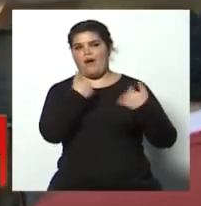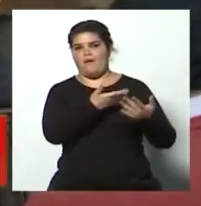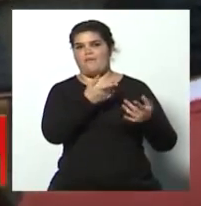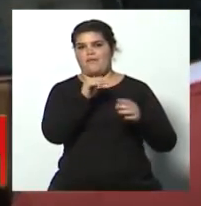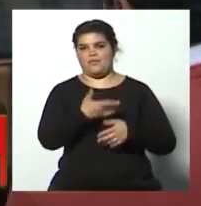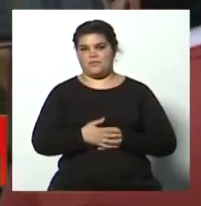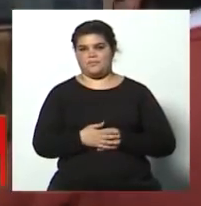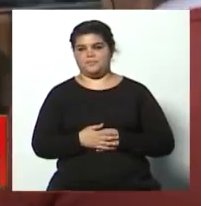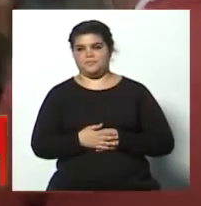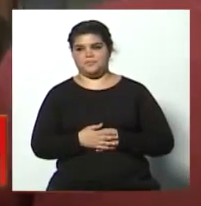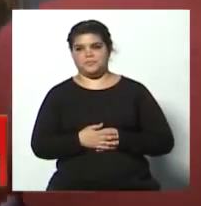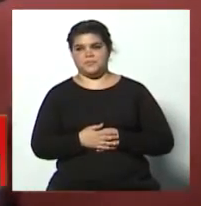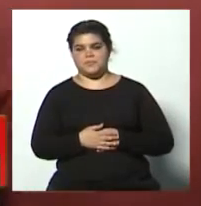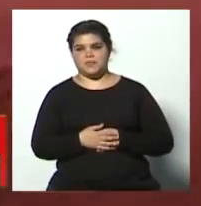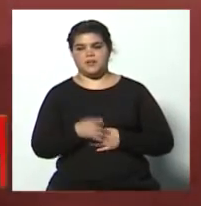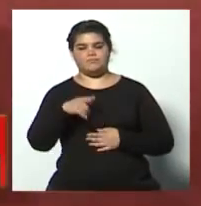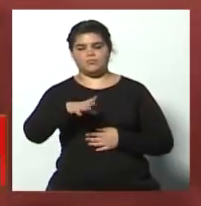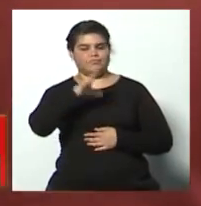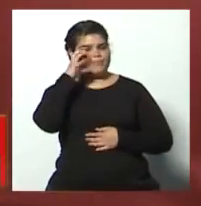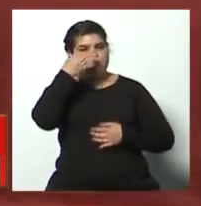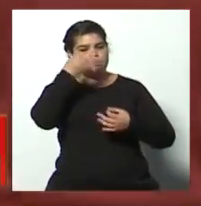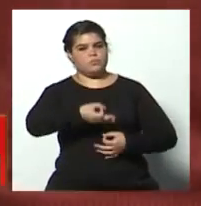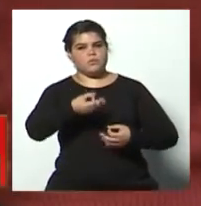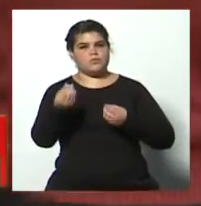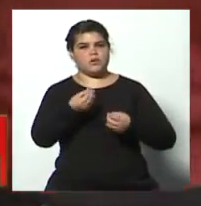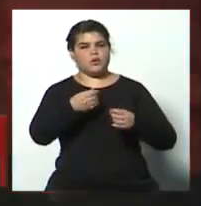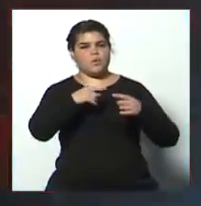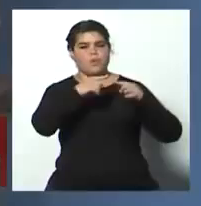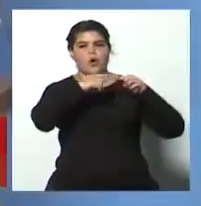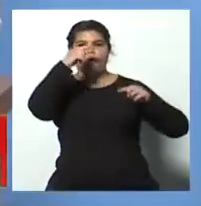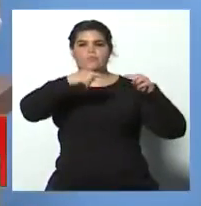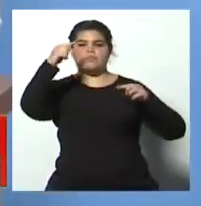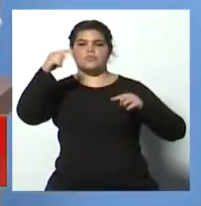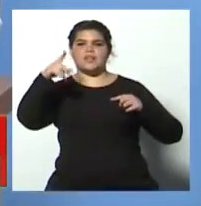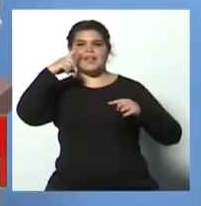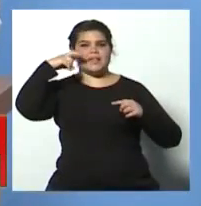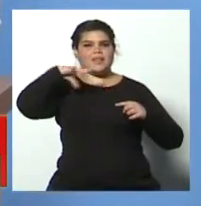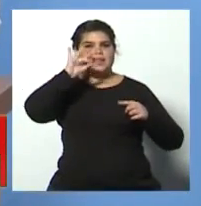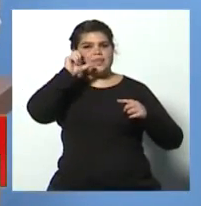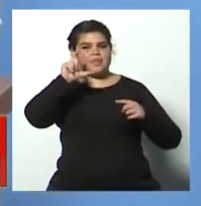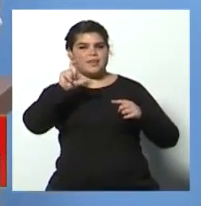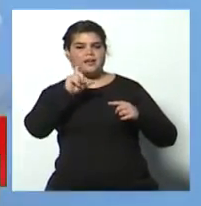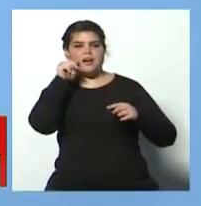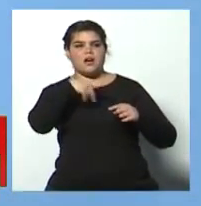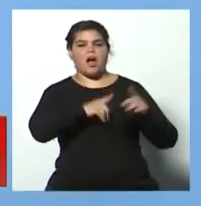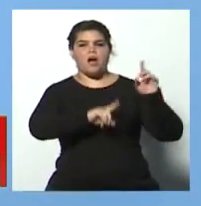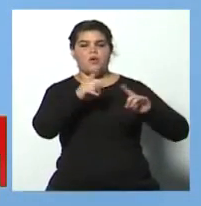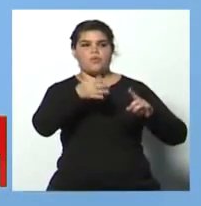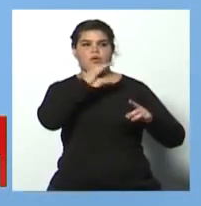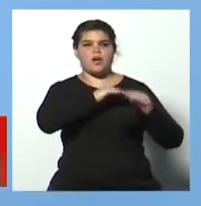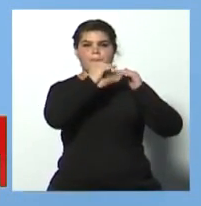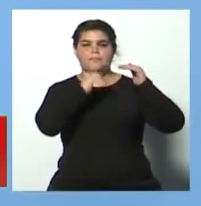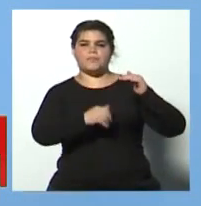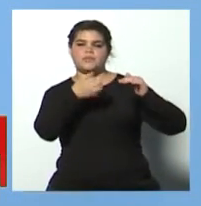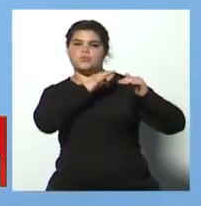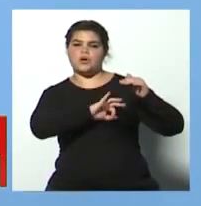respecto. Sergio, no recuerdo puntualmente los porcentajes del INDEC en torno a la cantidad de personas que en la Argentina cobraban menos de